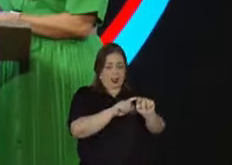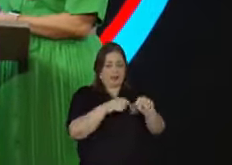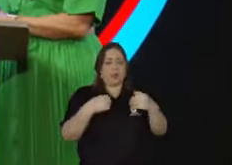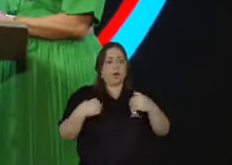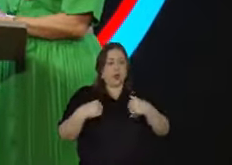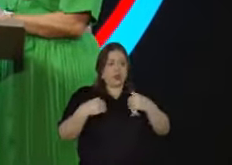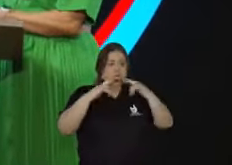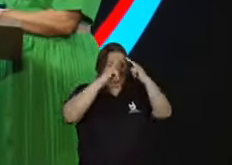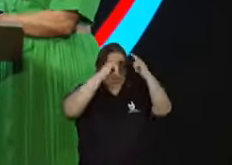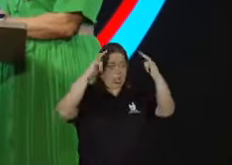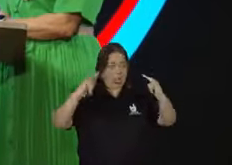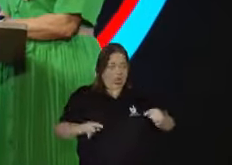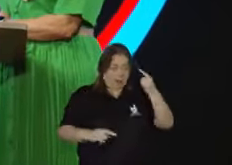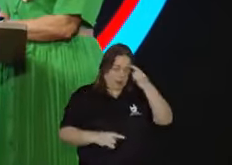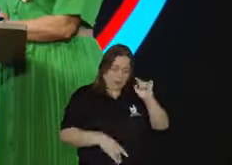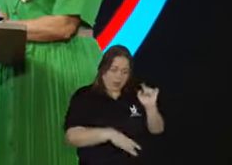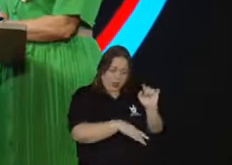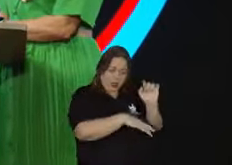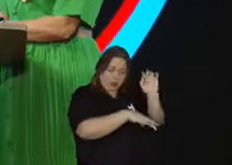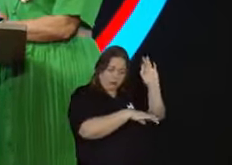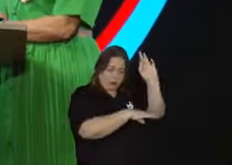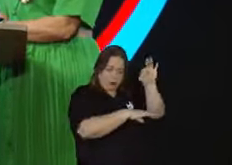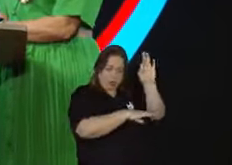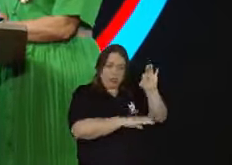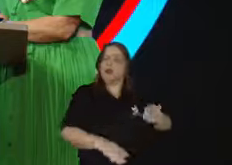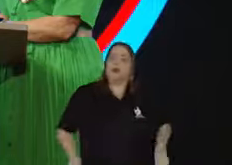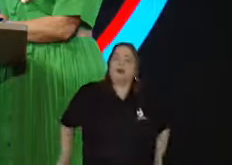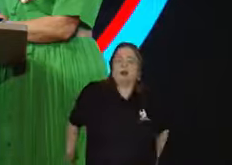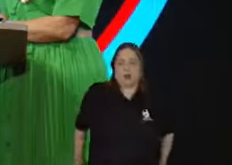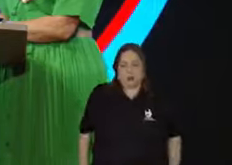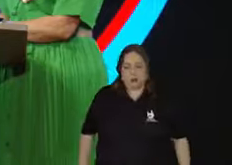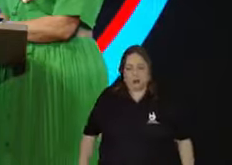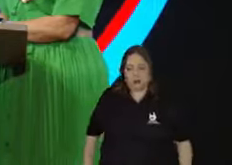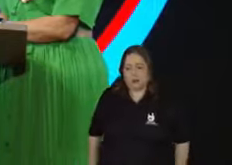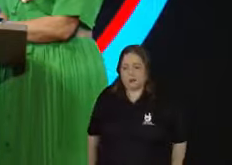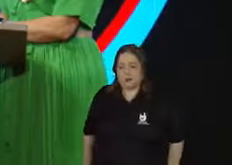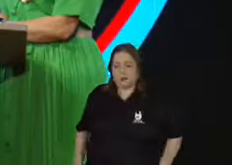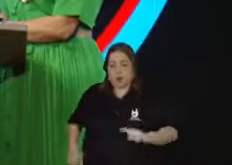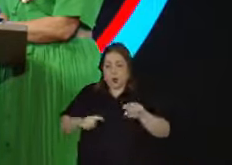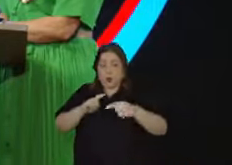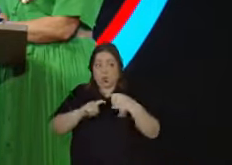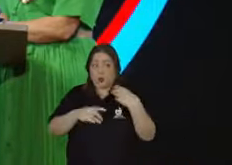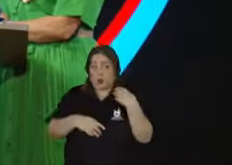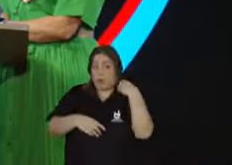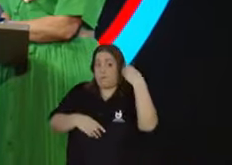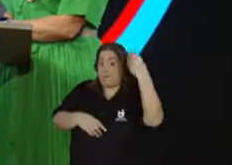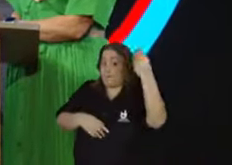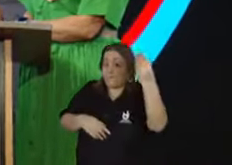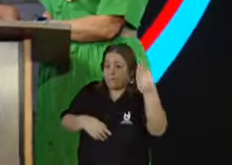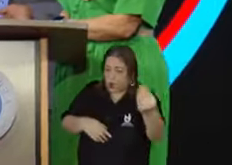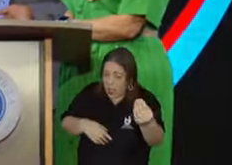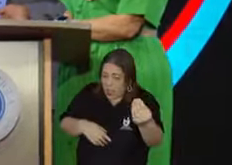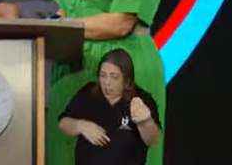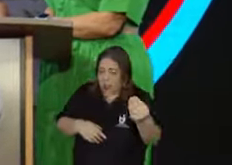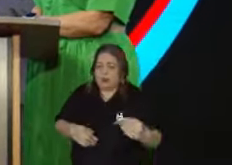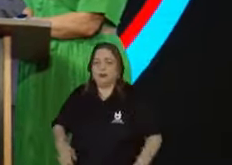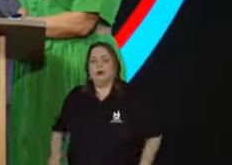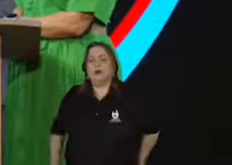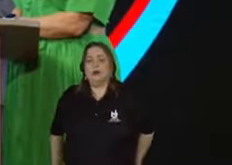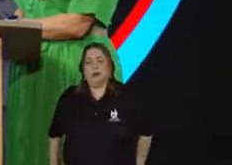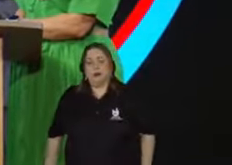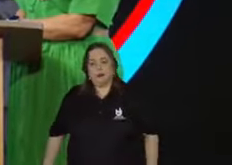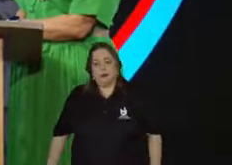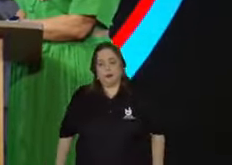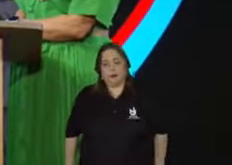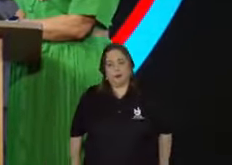bondad de Dios, ¿verdad? Que sí, que ha sido bueno. Pues esa bondad se manifiesta cuando tú sales a la calle y das esa bondad, aquella bondad